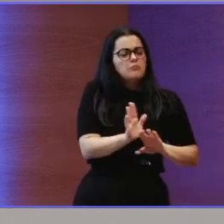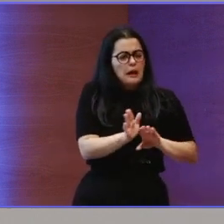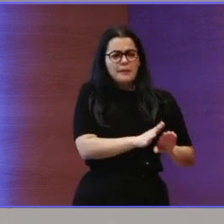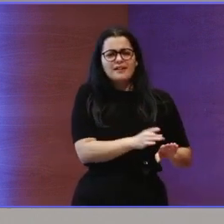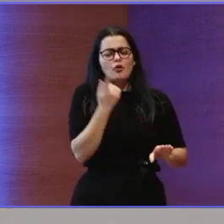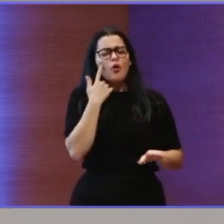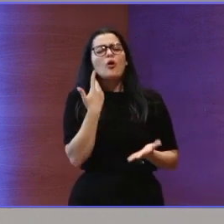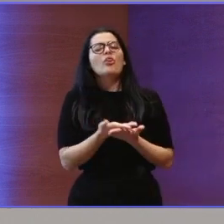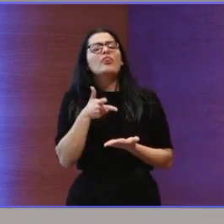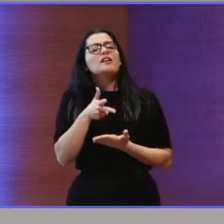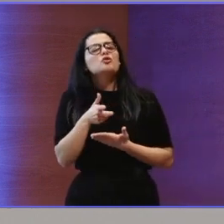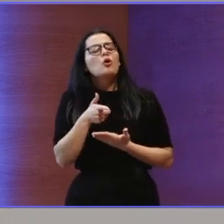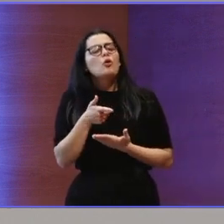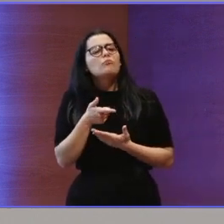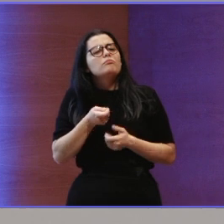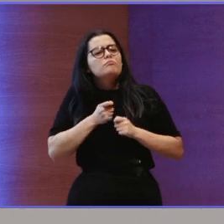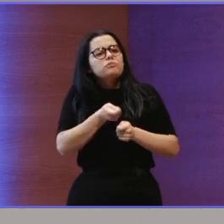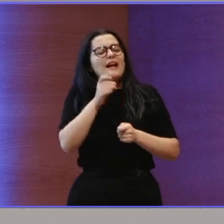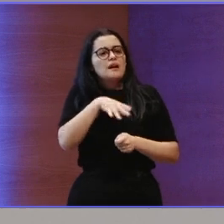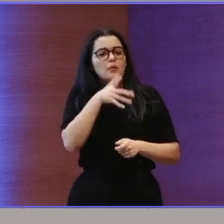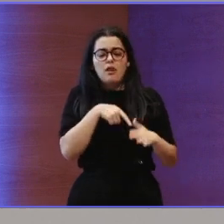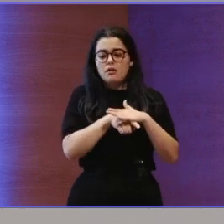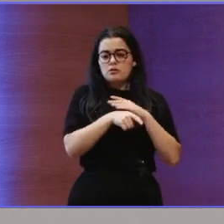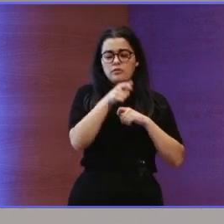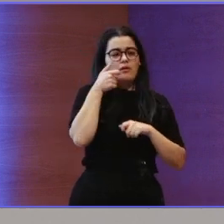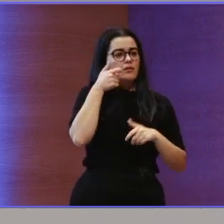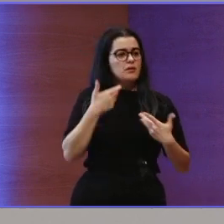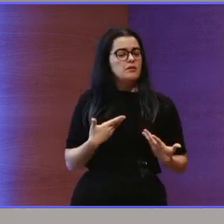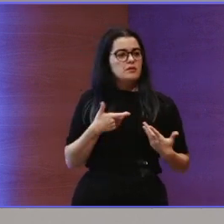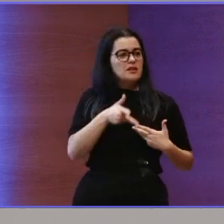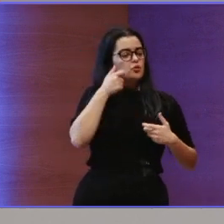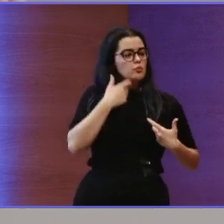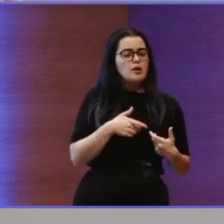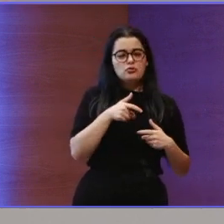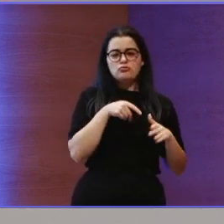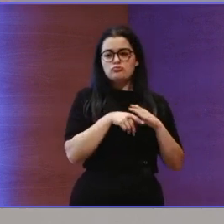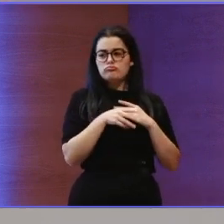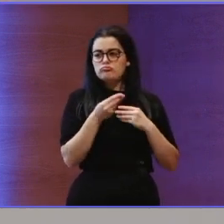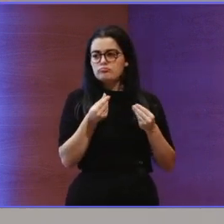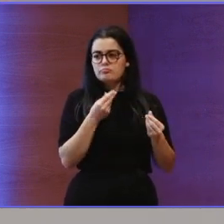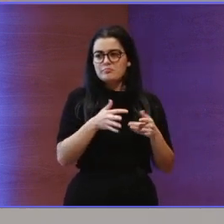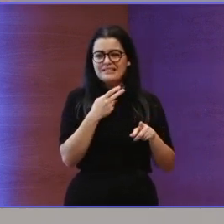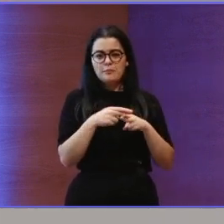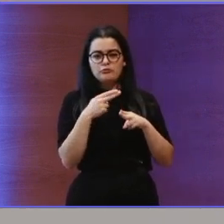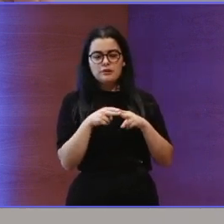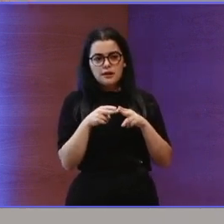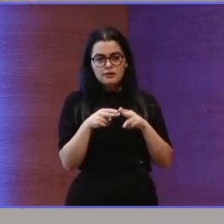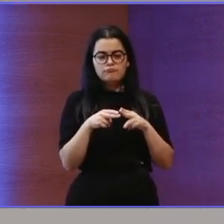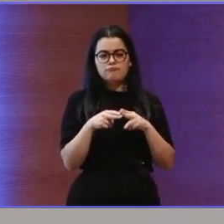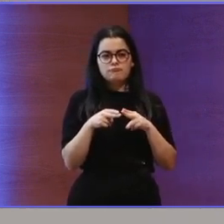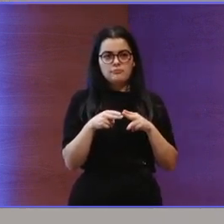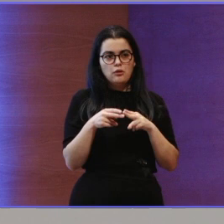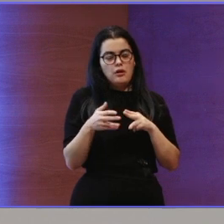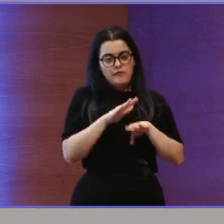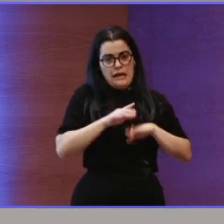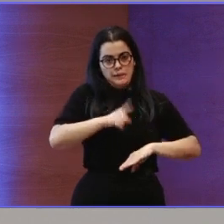al final la gestión de los recursos humanos económicos y la política se trata de poner una